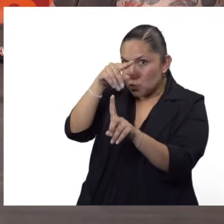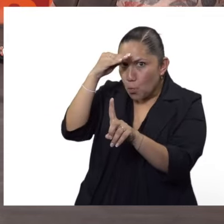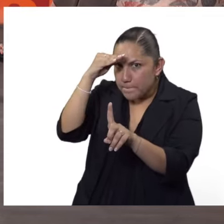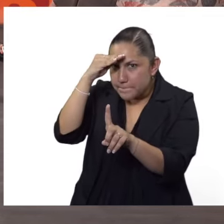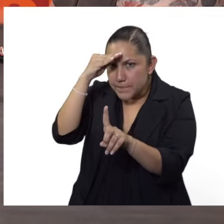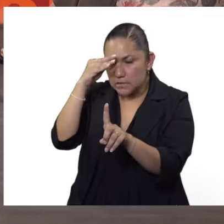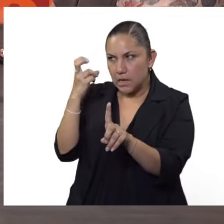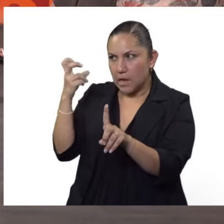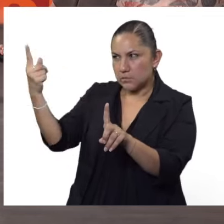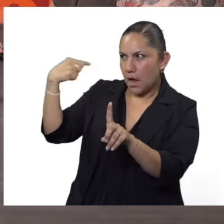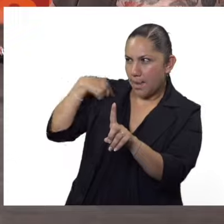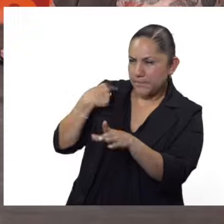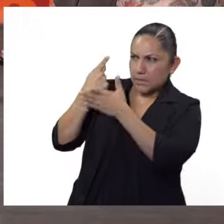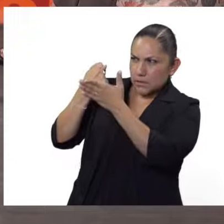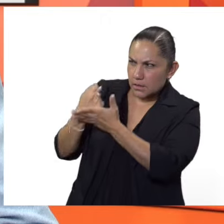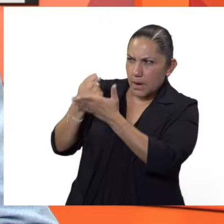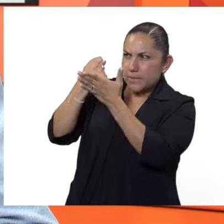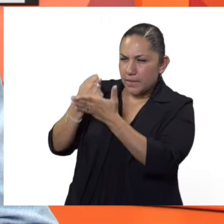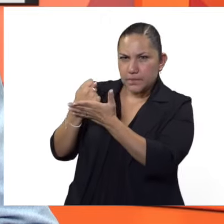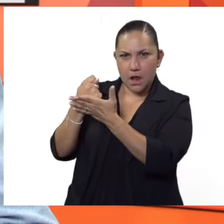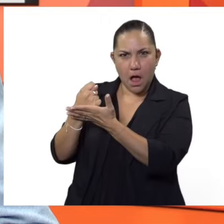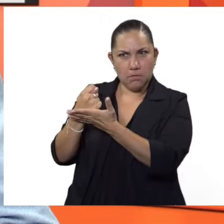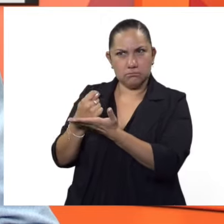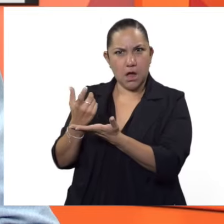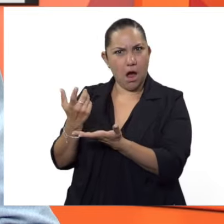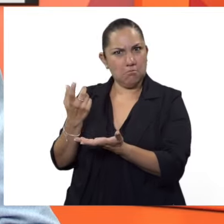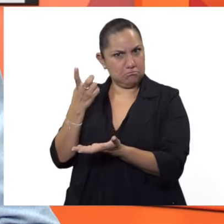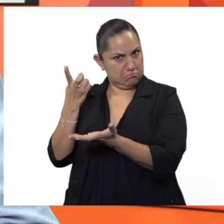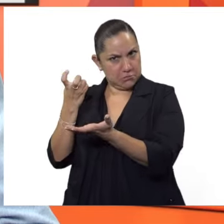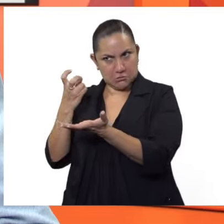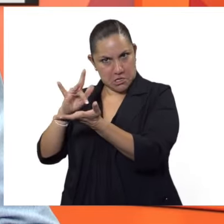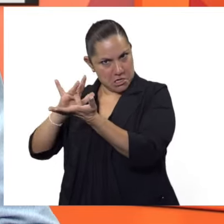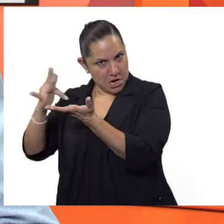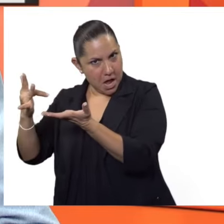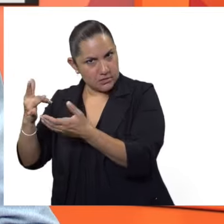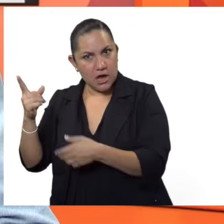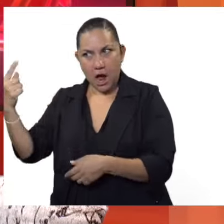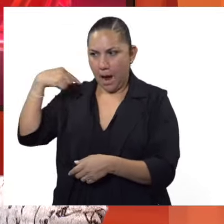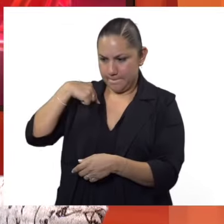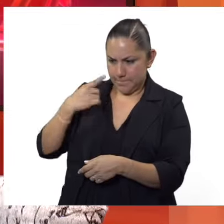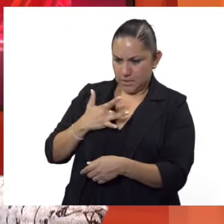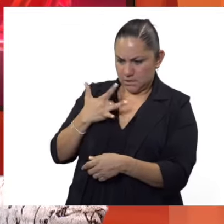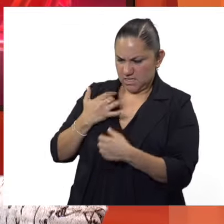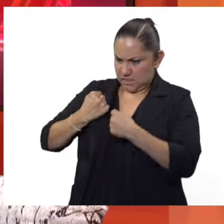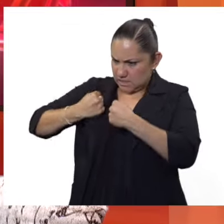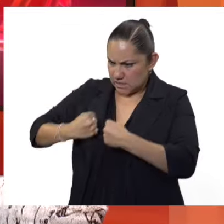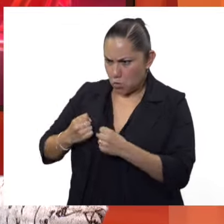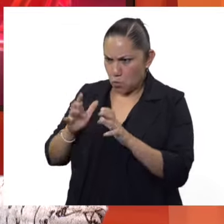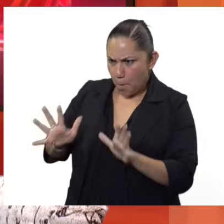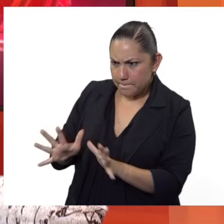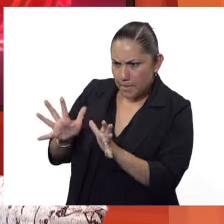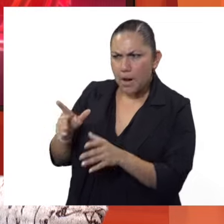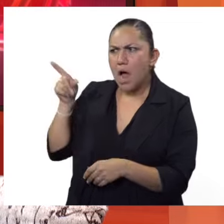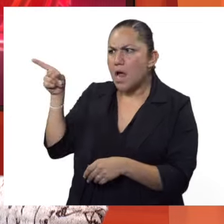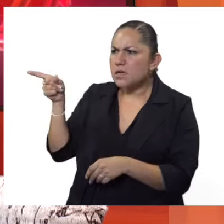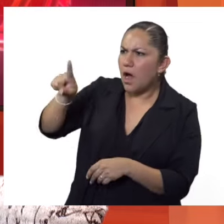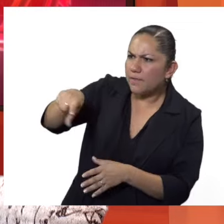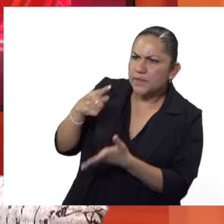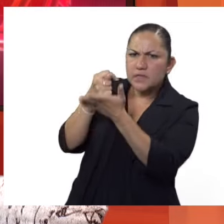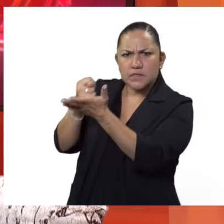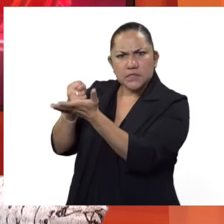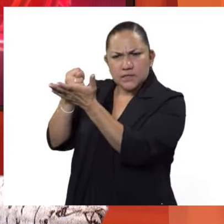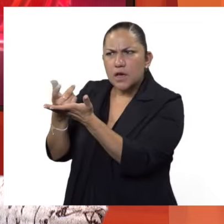que fue importante determinante para pues esto de lo que hablas esta seguridad qué hacía ella